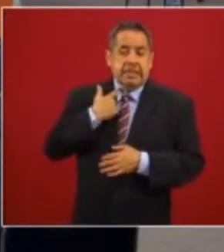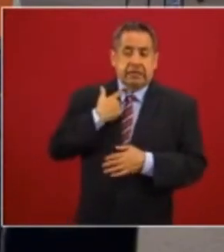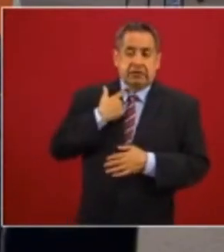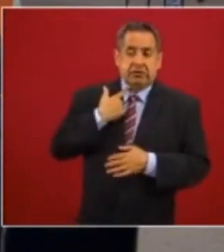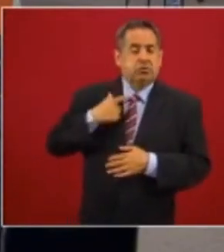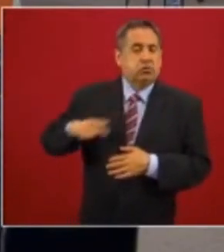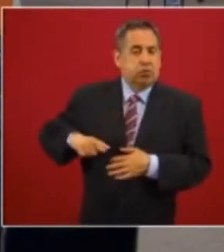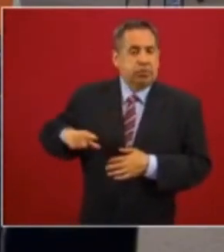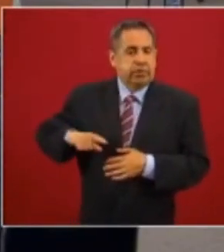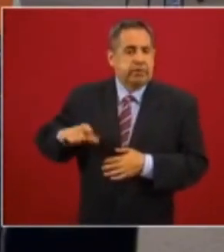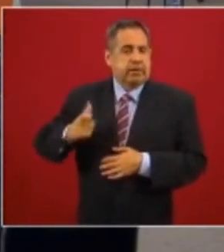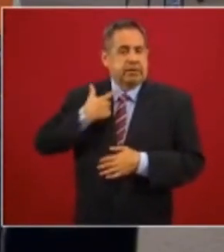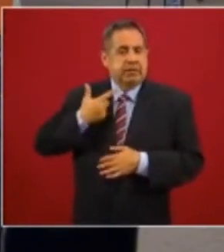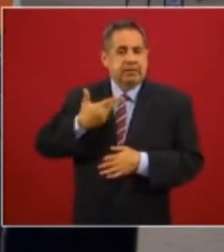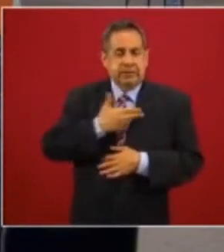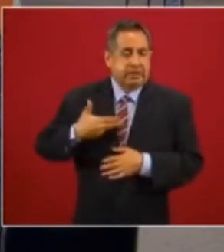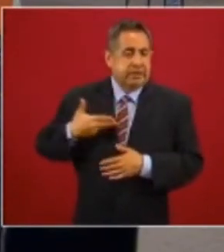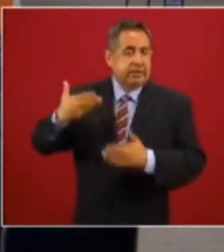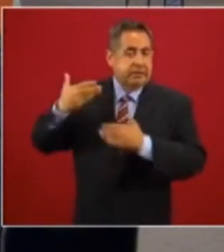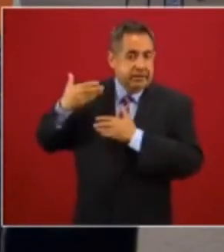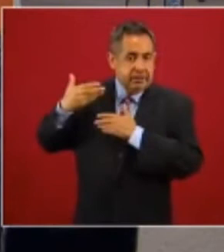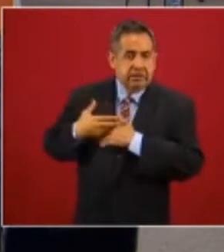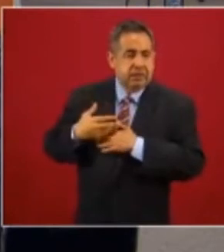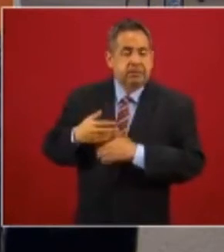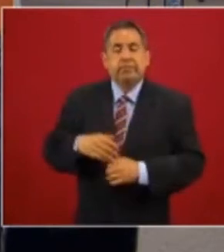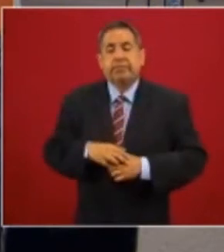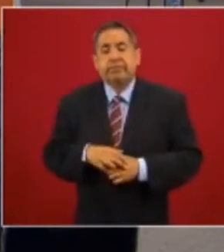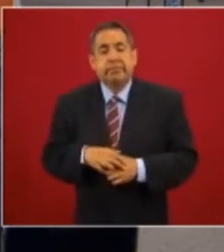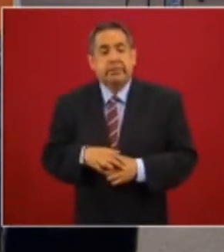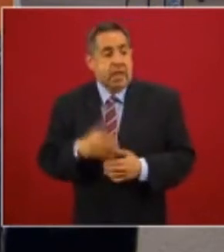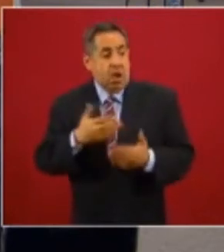ahora se están manifestando,